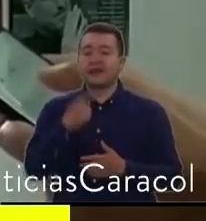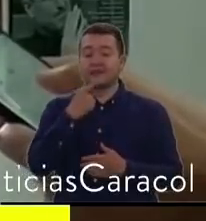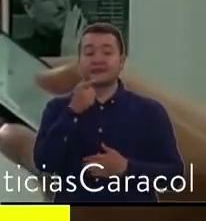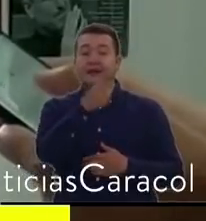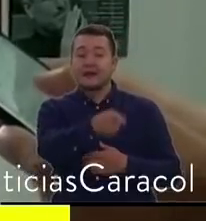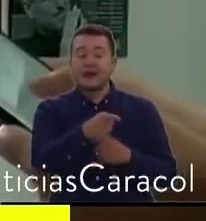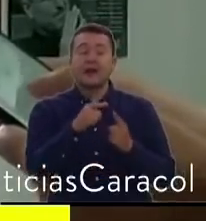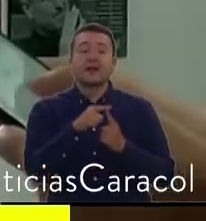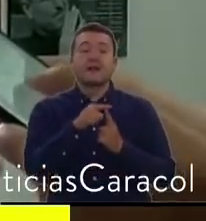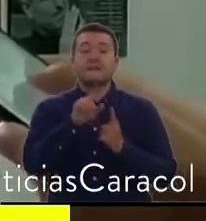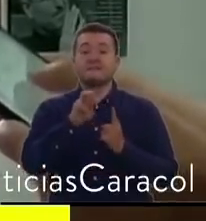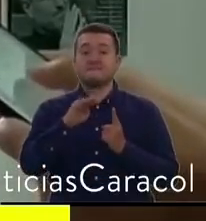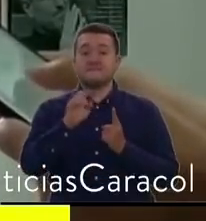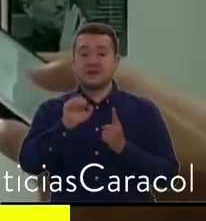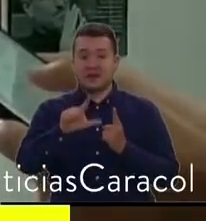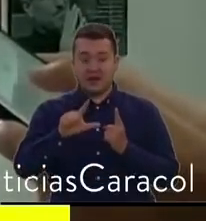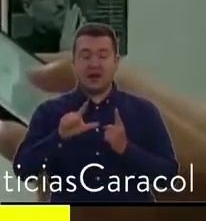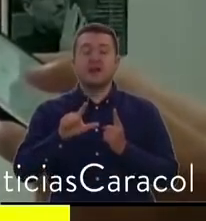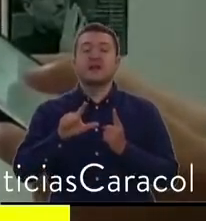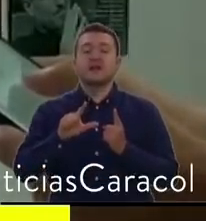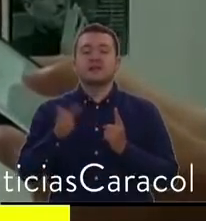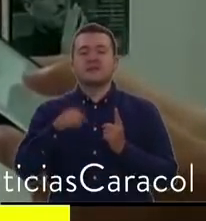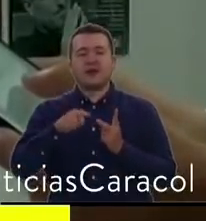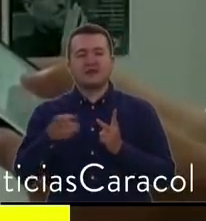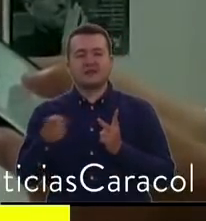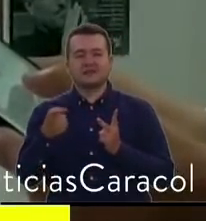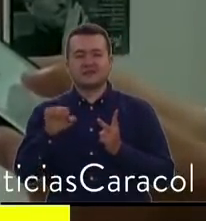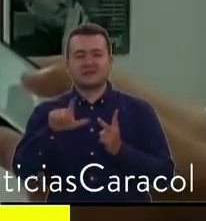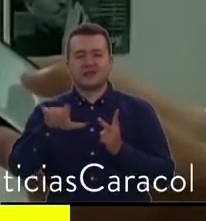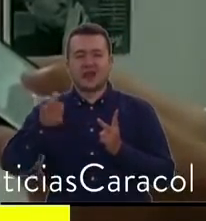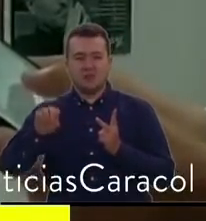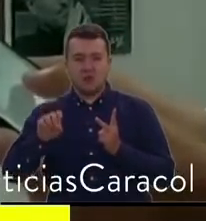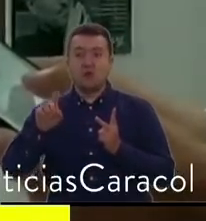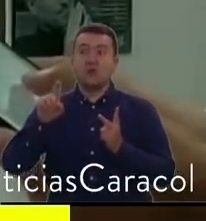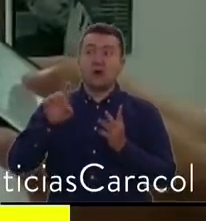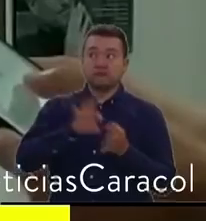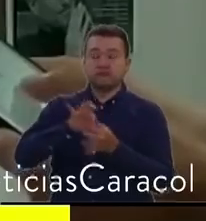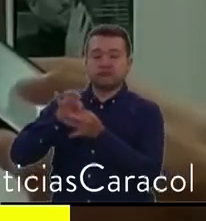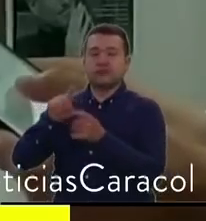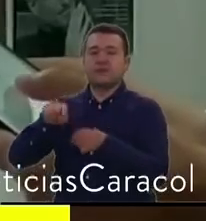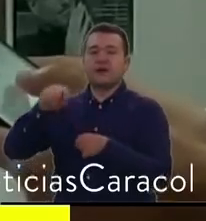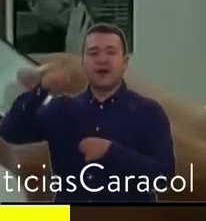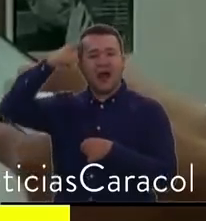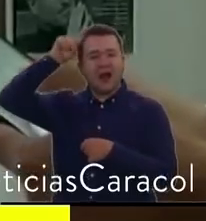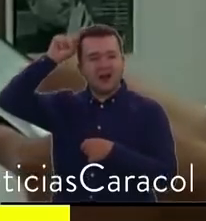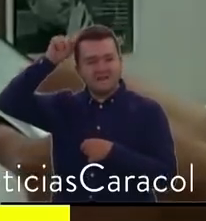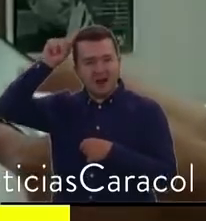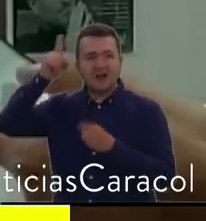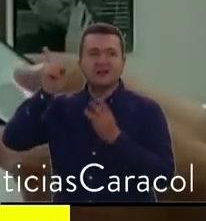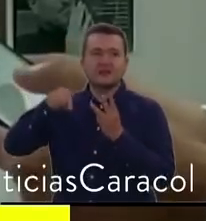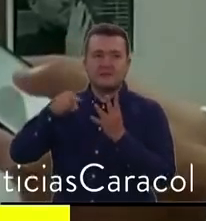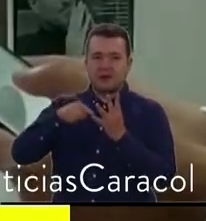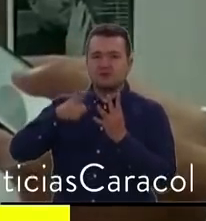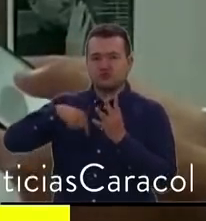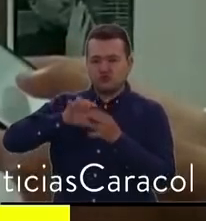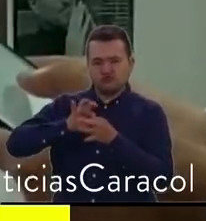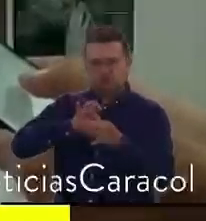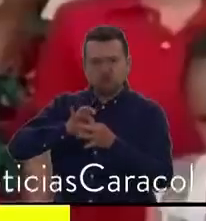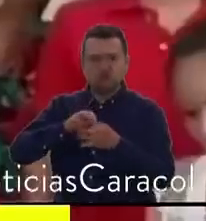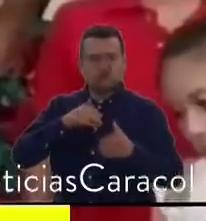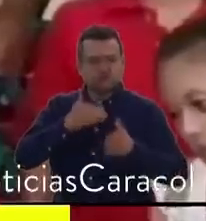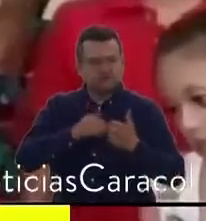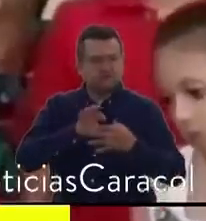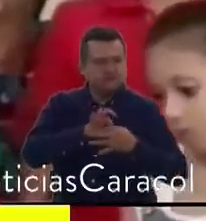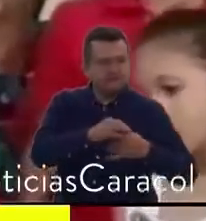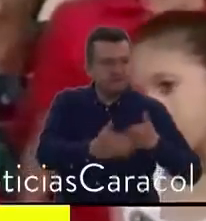Gaviria Correa. Ahora lo hacía con nuestro gobernador Aníbal Gaviria y con nuestro gobierno de Unidos por la Vida.